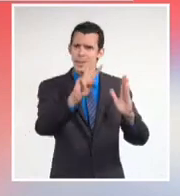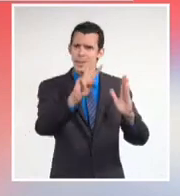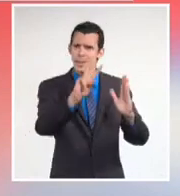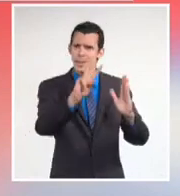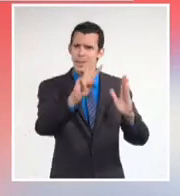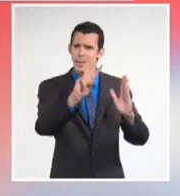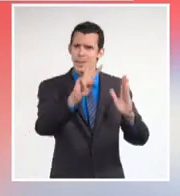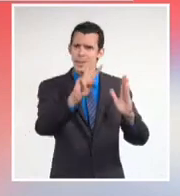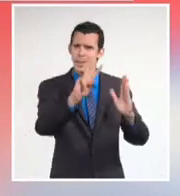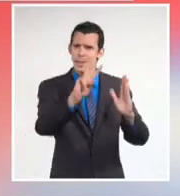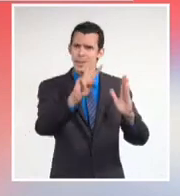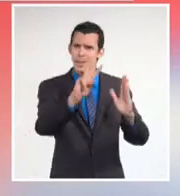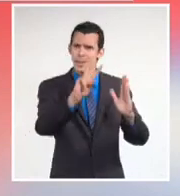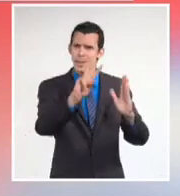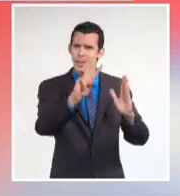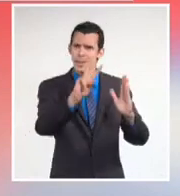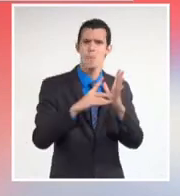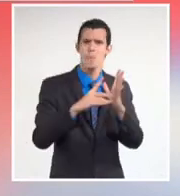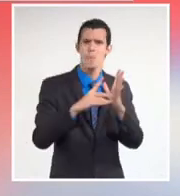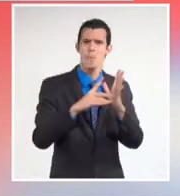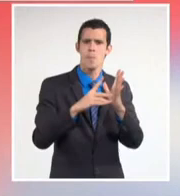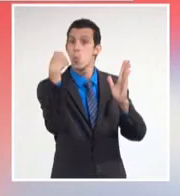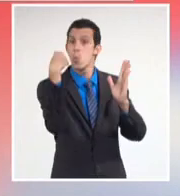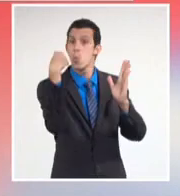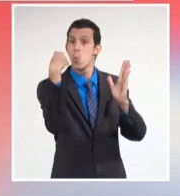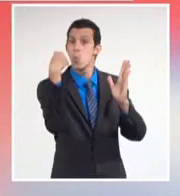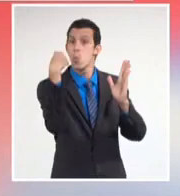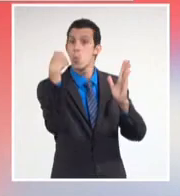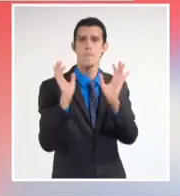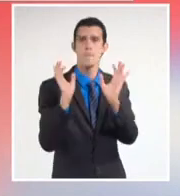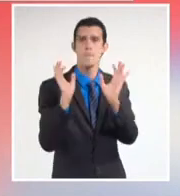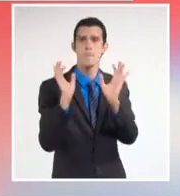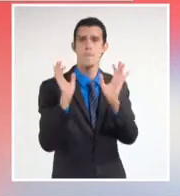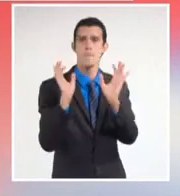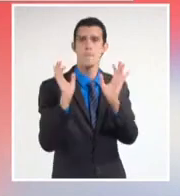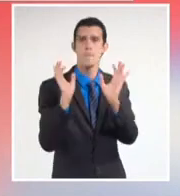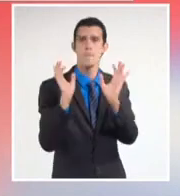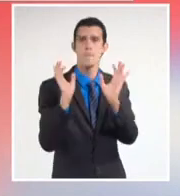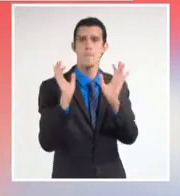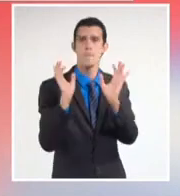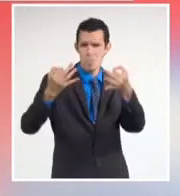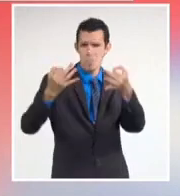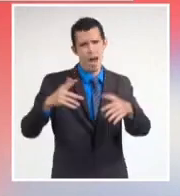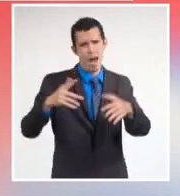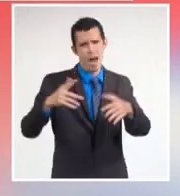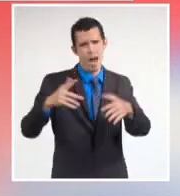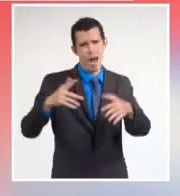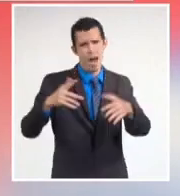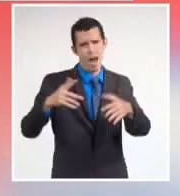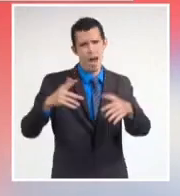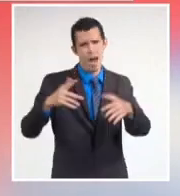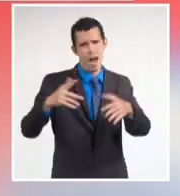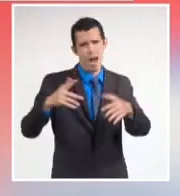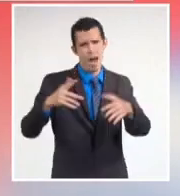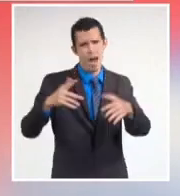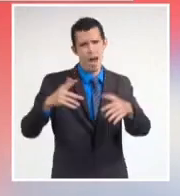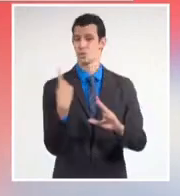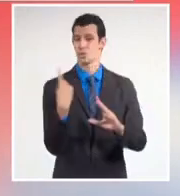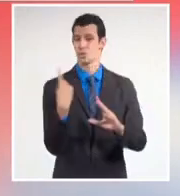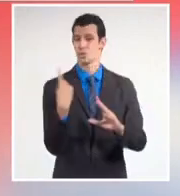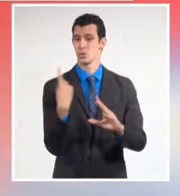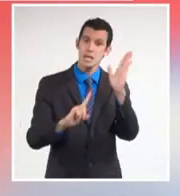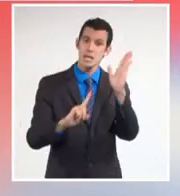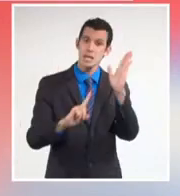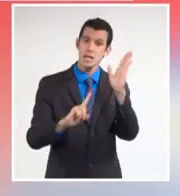hoy. No se ha incrementado. Pero el precio de un barril de combustible en enero, cuando pusimos la tarifa de la electricidad, rondaba